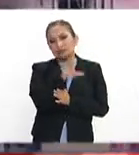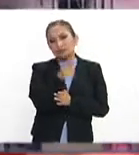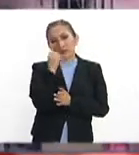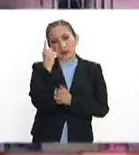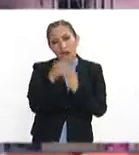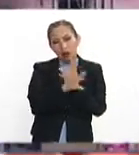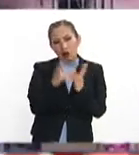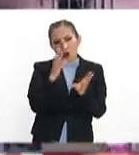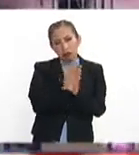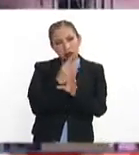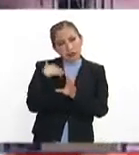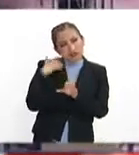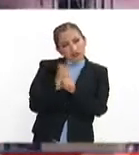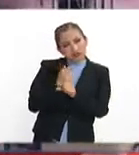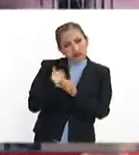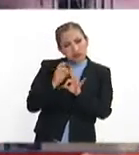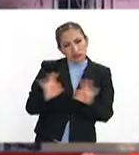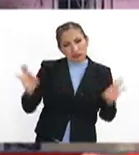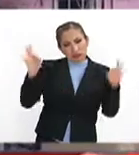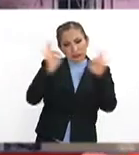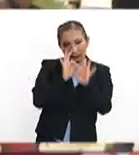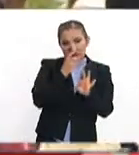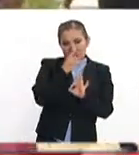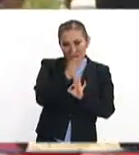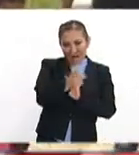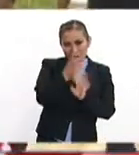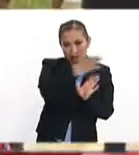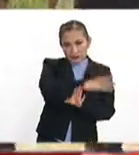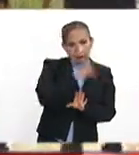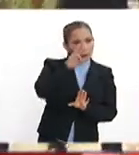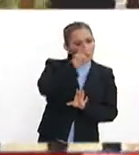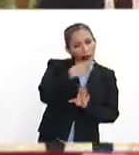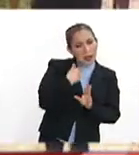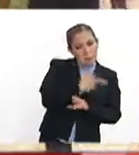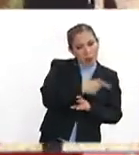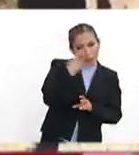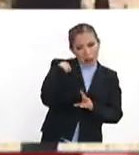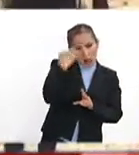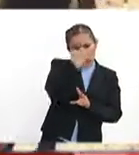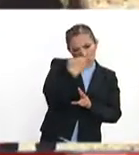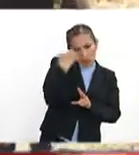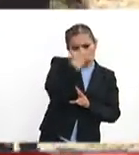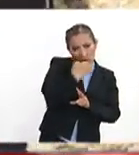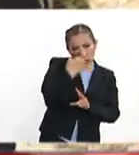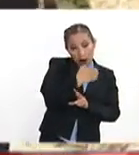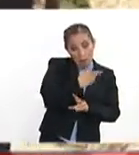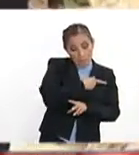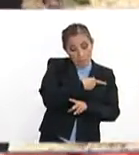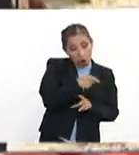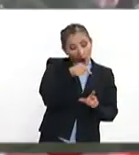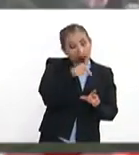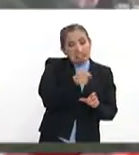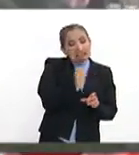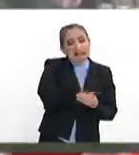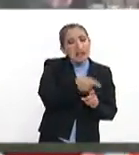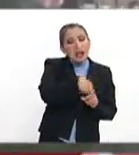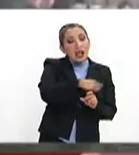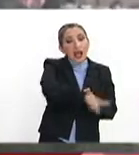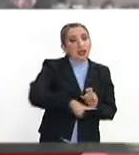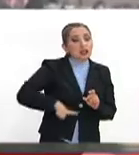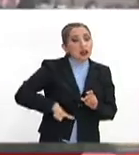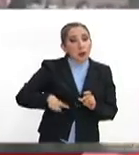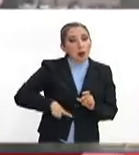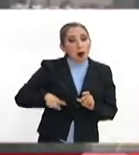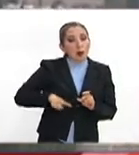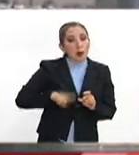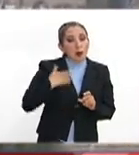algo que hay que destacar, de acuerdo a cómo se mide la pobreza en México, la pobreza obviamente se va moviendo de